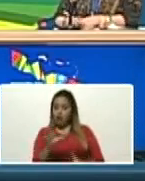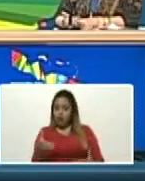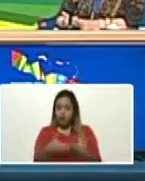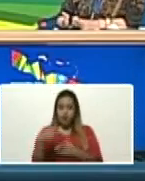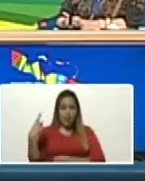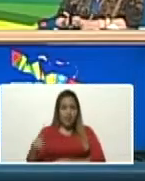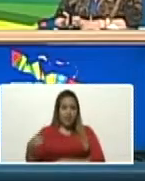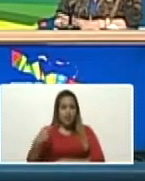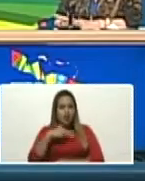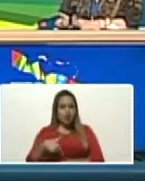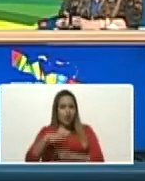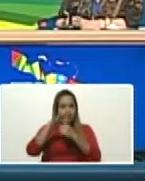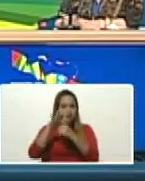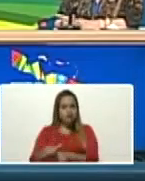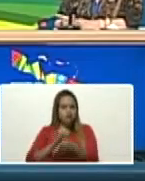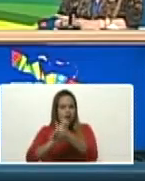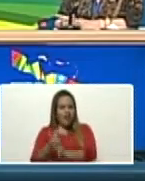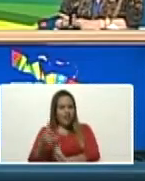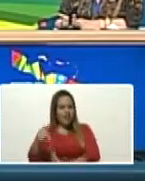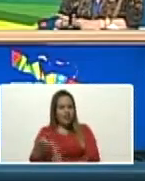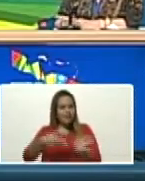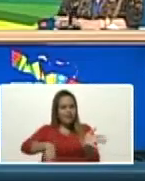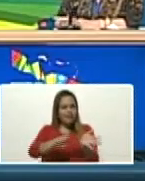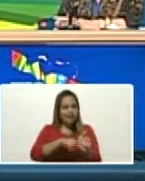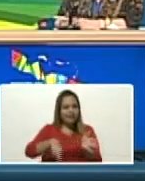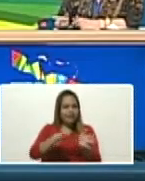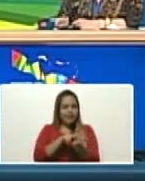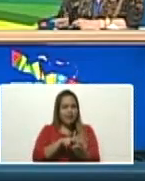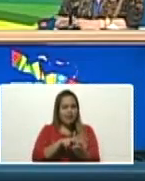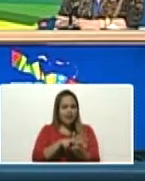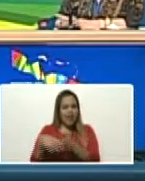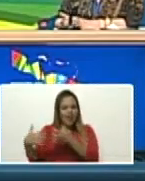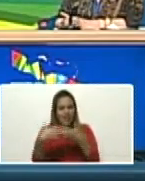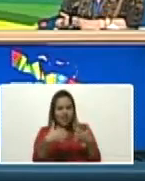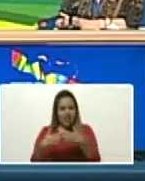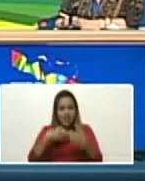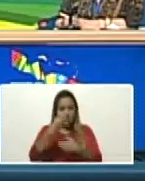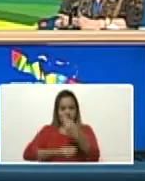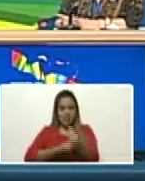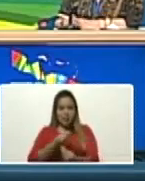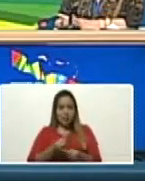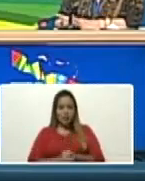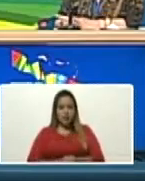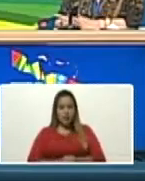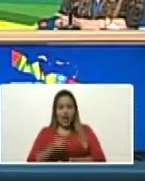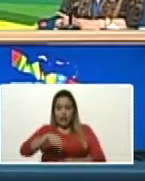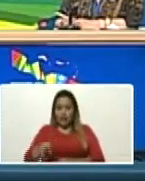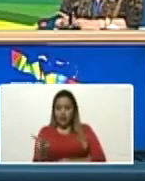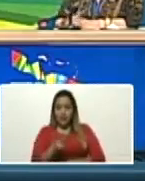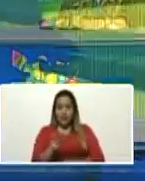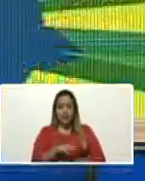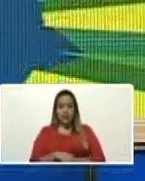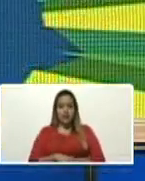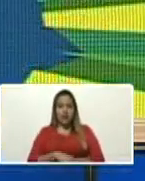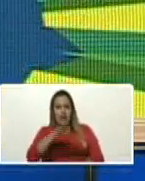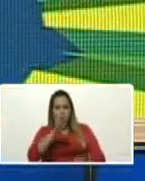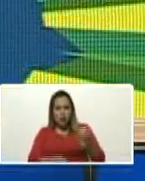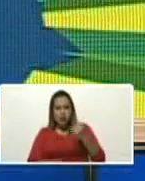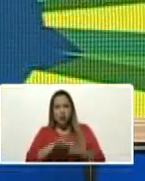hemos derrotado varias veces en las batallas que hemos dado en Venezuela en los